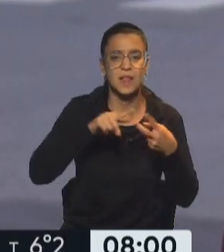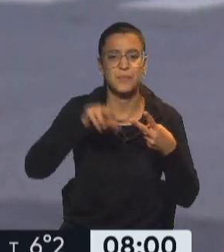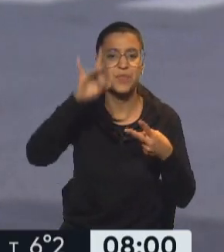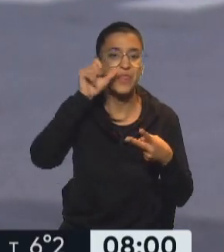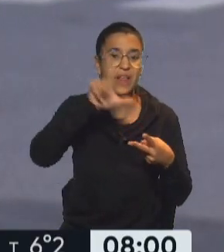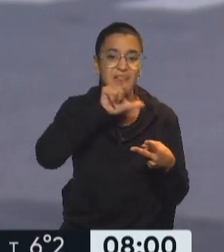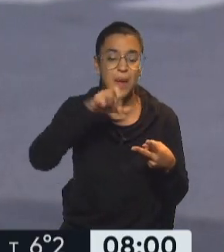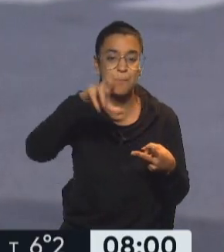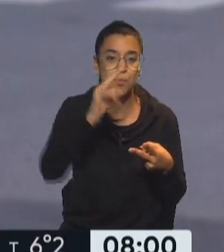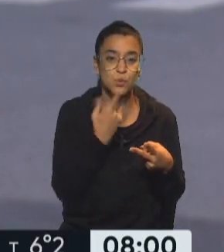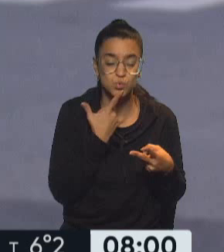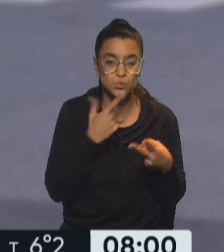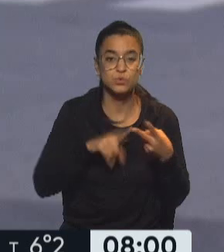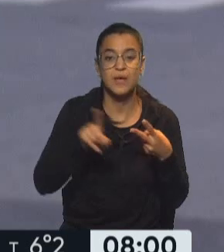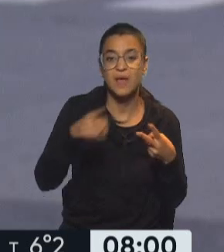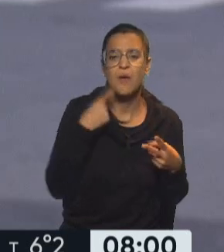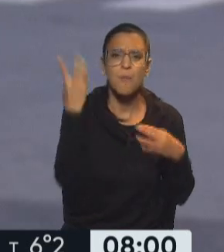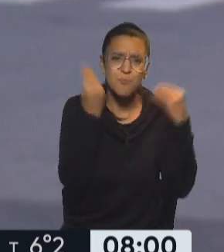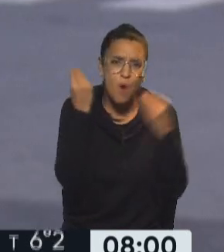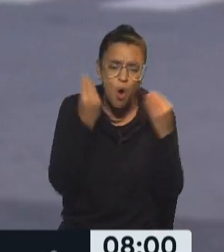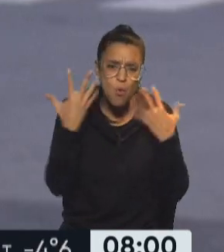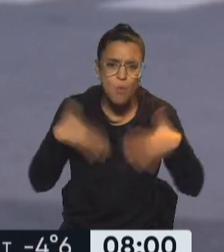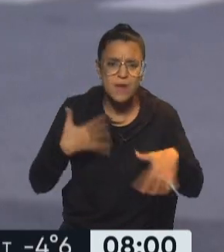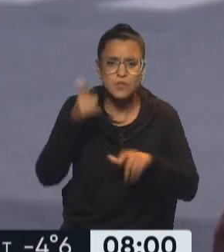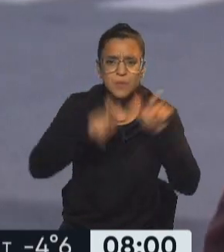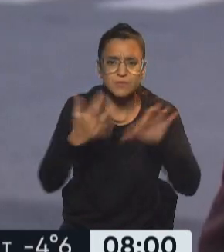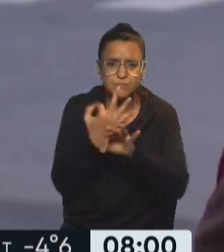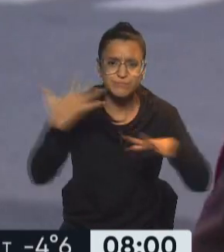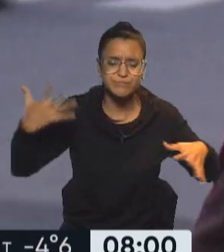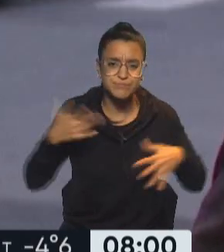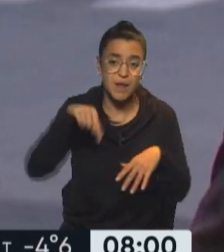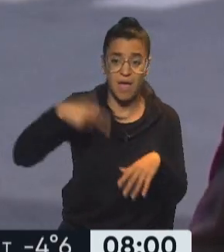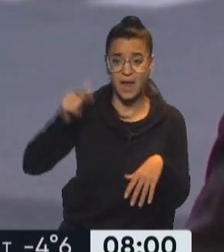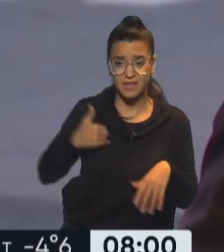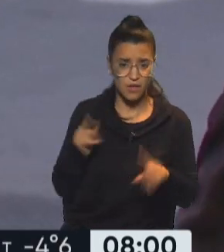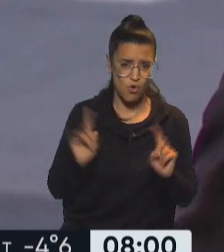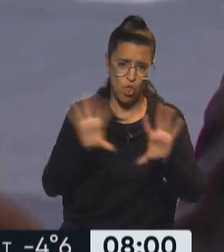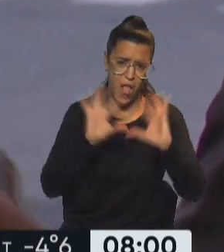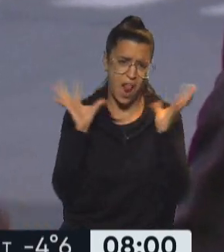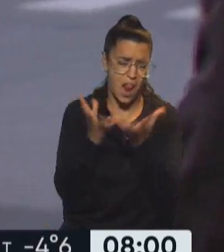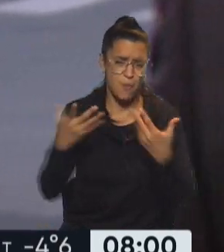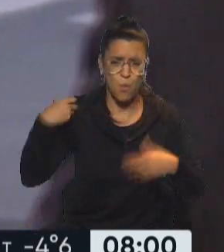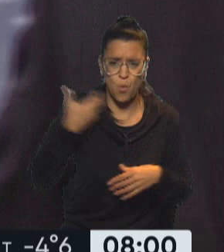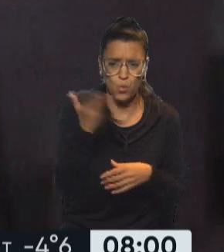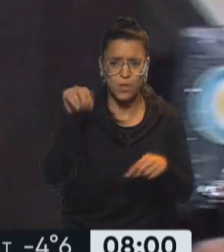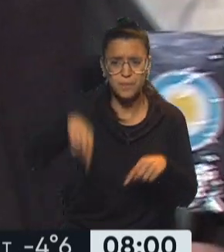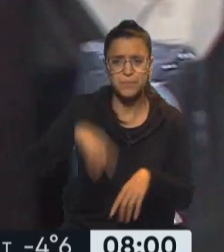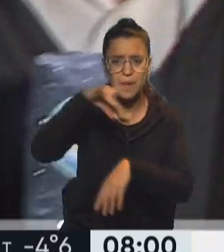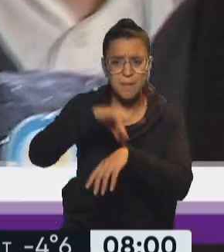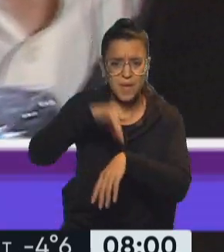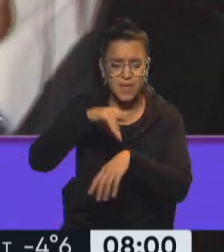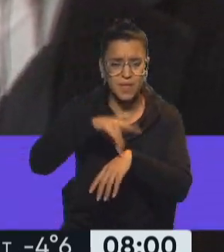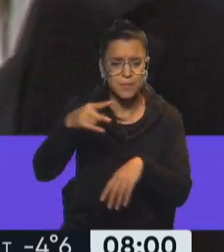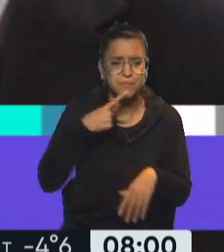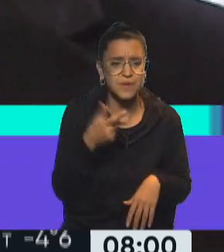decías, tiene que ver con la preocupación que están teniendo los infectólogos, no solamente de la República Argentina, sino de todo el mundo. Aquí estamos con el médico infectólogo, el